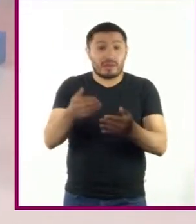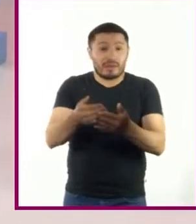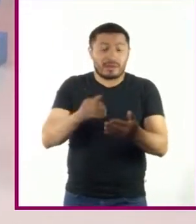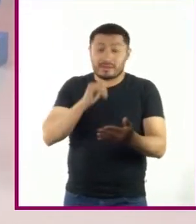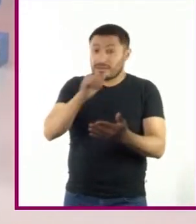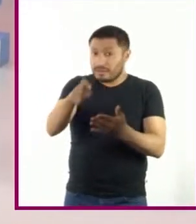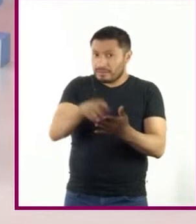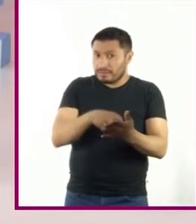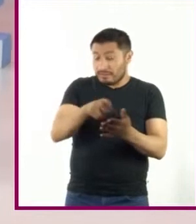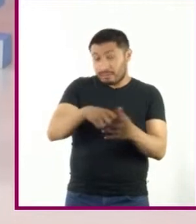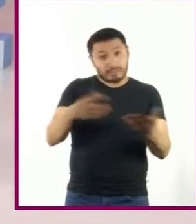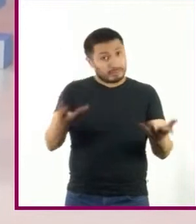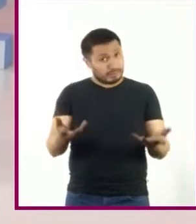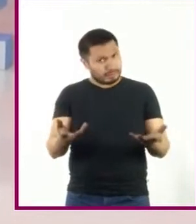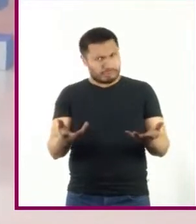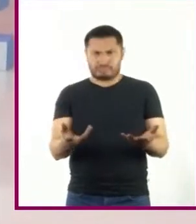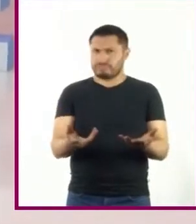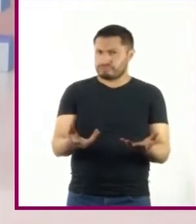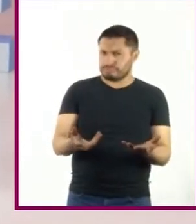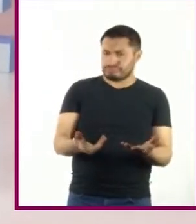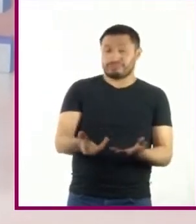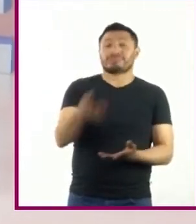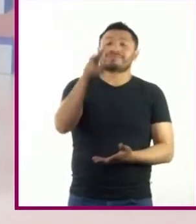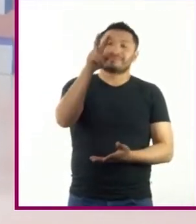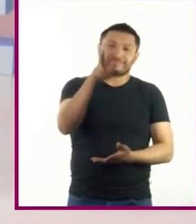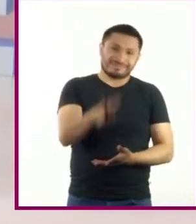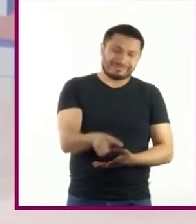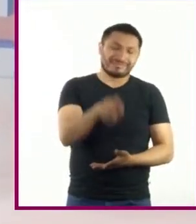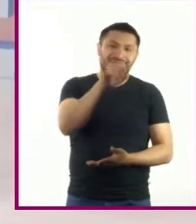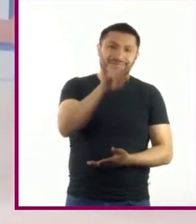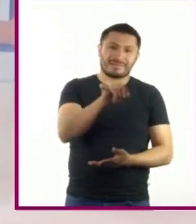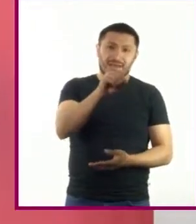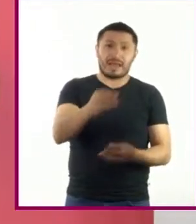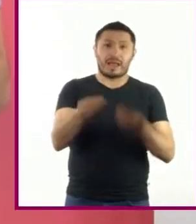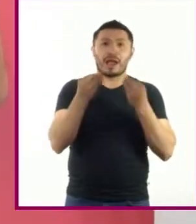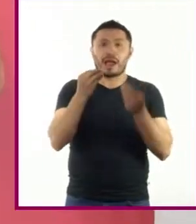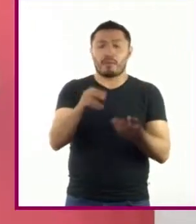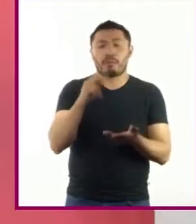textos? ¿Y no creen que tuvieron que hacerlo más de una vez?